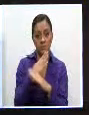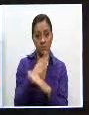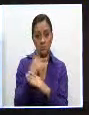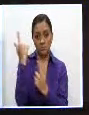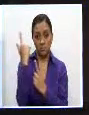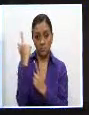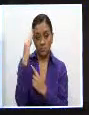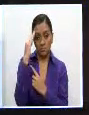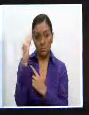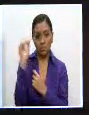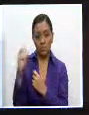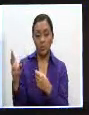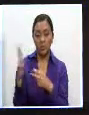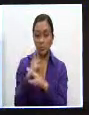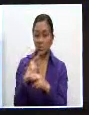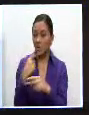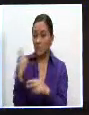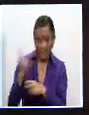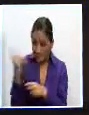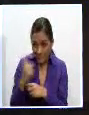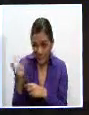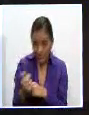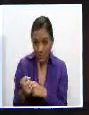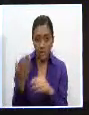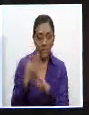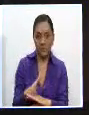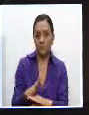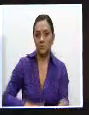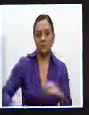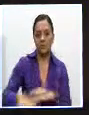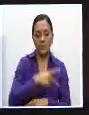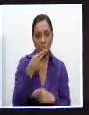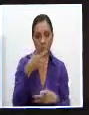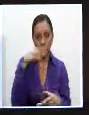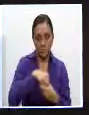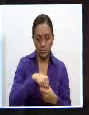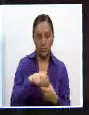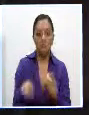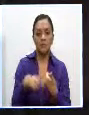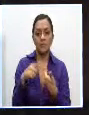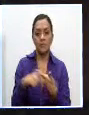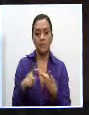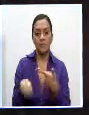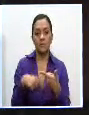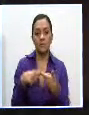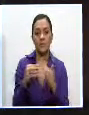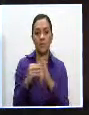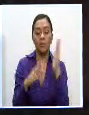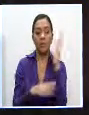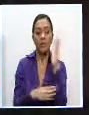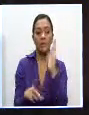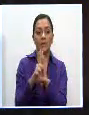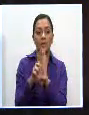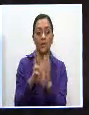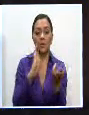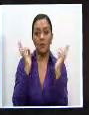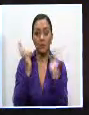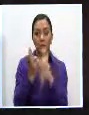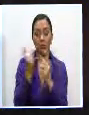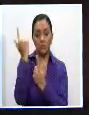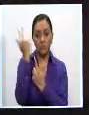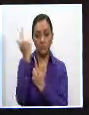ser utilizadas en Casos de extrema necesidad en las defensas de seguridad del orden público interno y el proyecto de ley reformatoria de la ley de personal